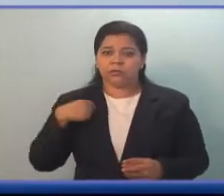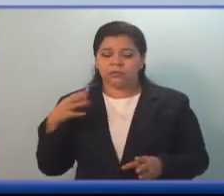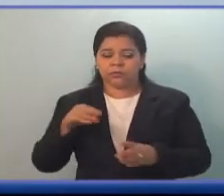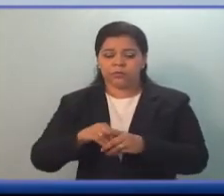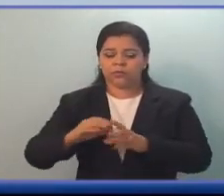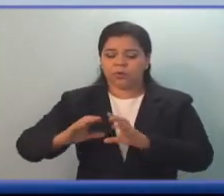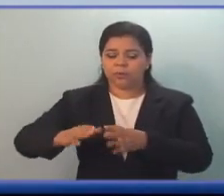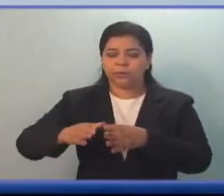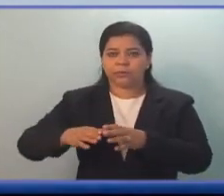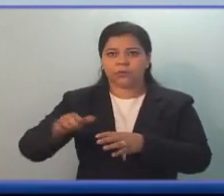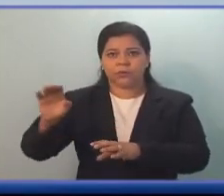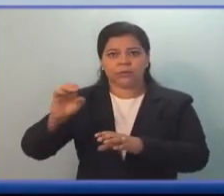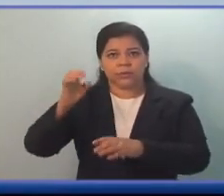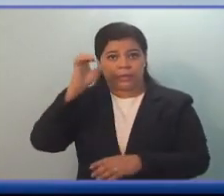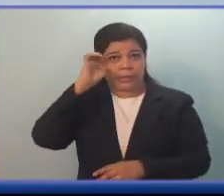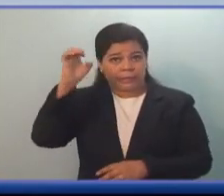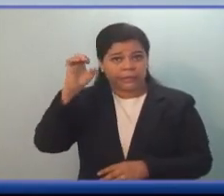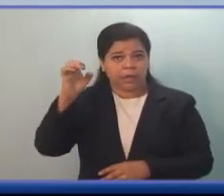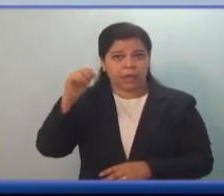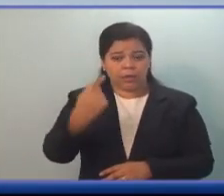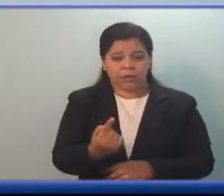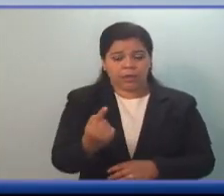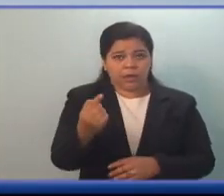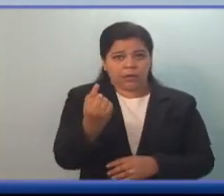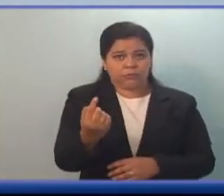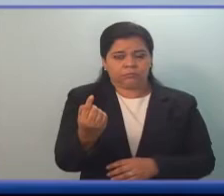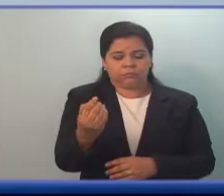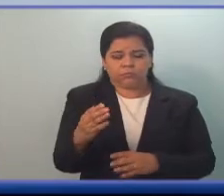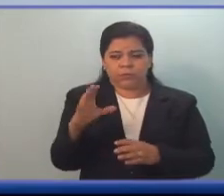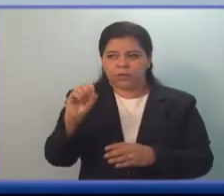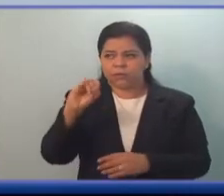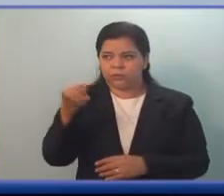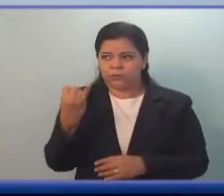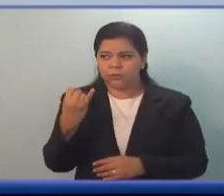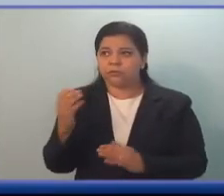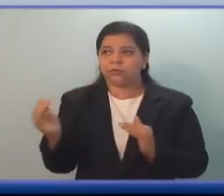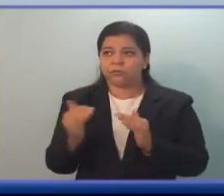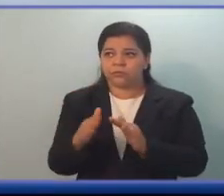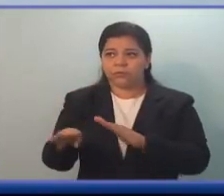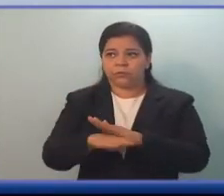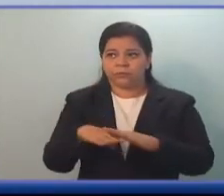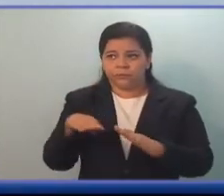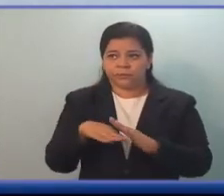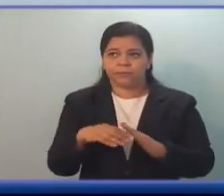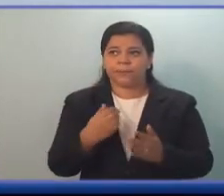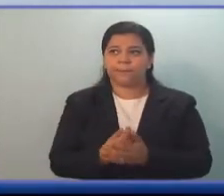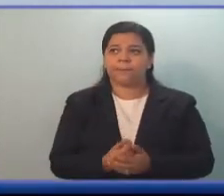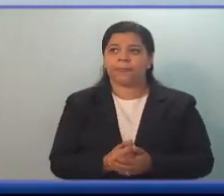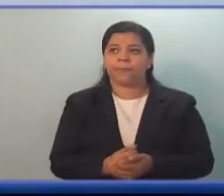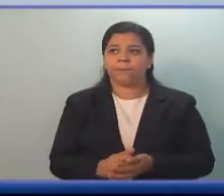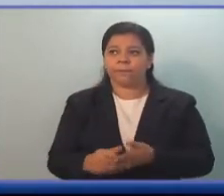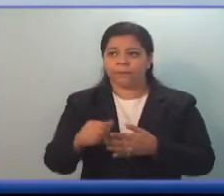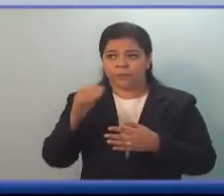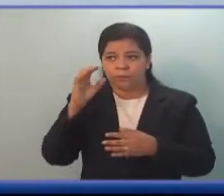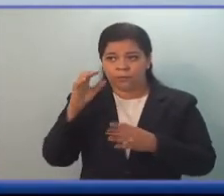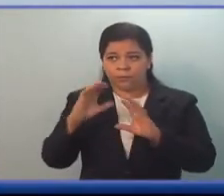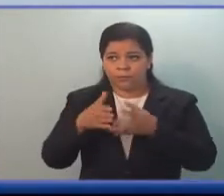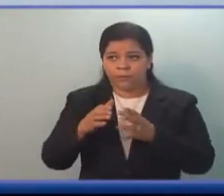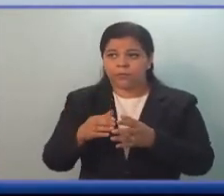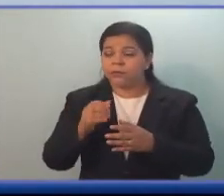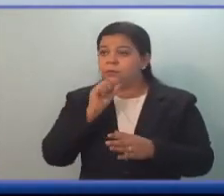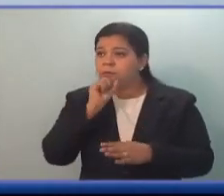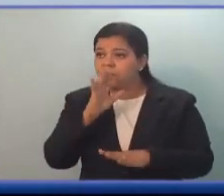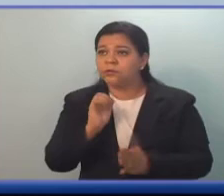Comisión de Ética de la Corte, de conformidad con la Ley de Ética Gubernamental, que dice que hay que